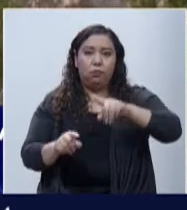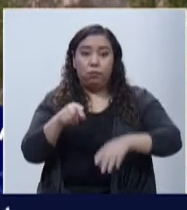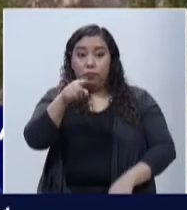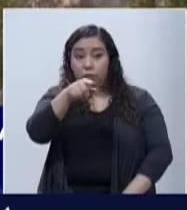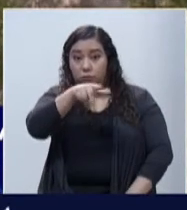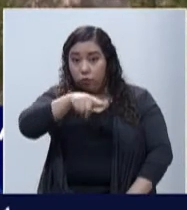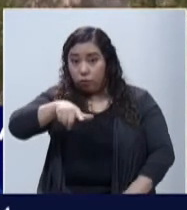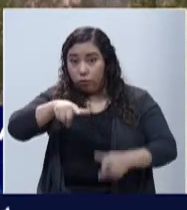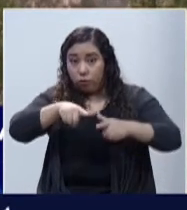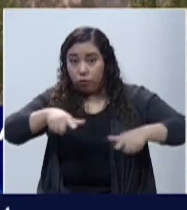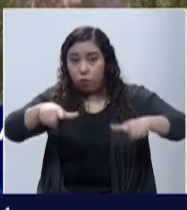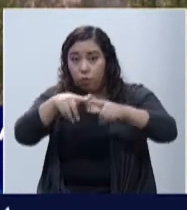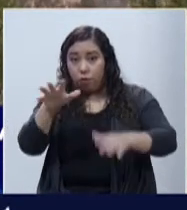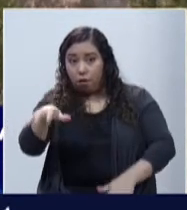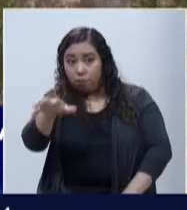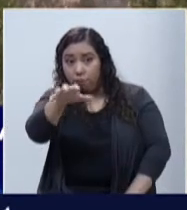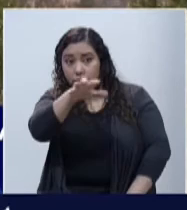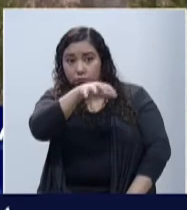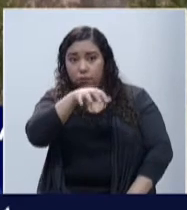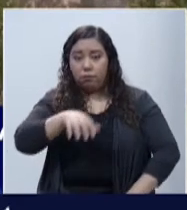antes mencionados